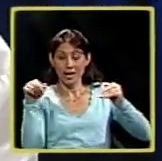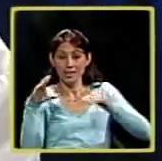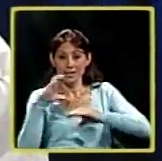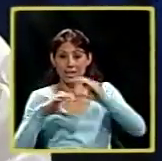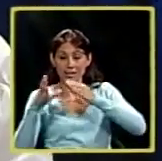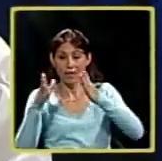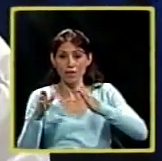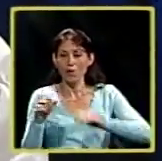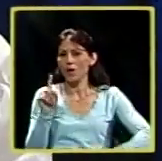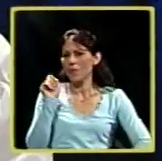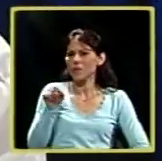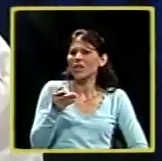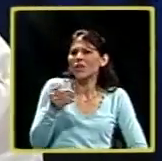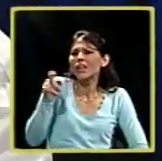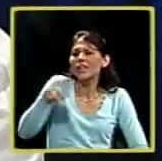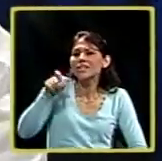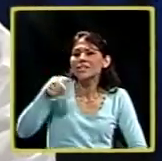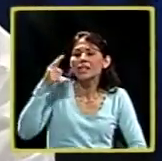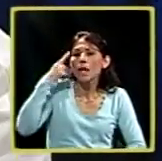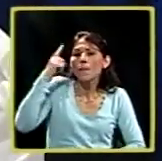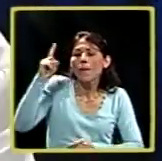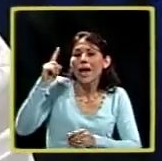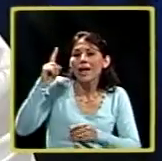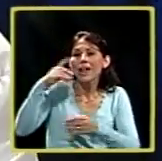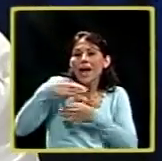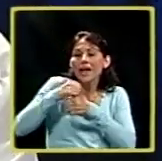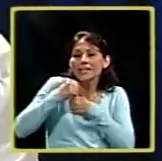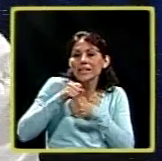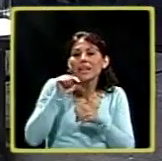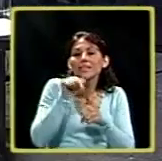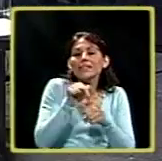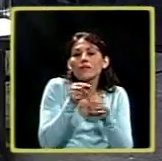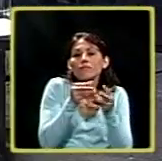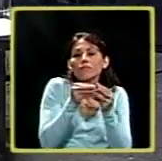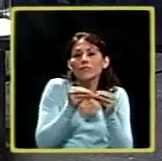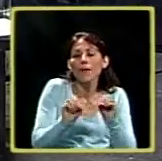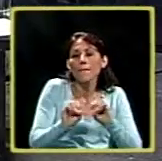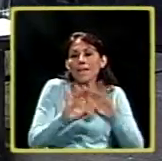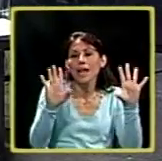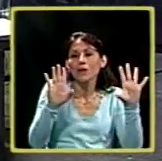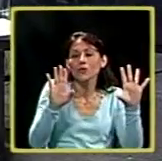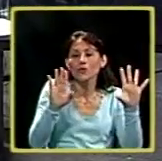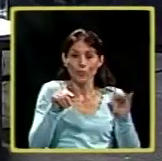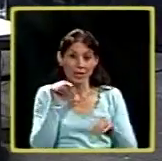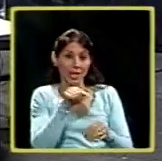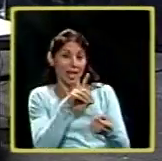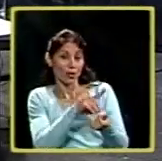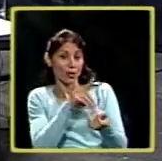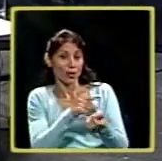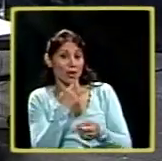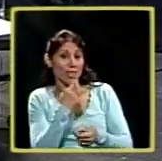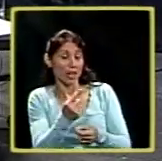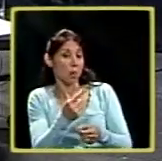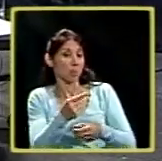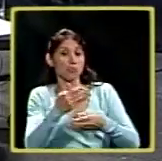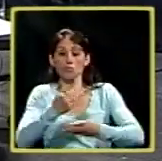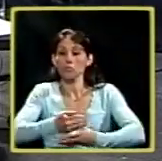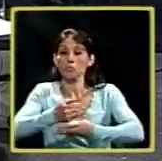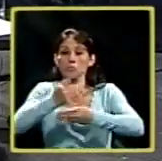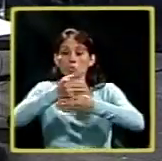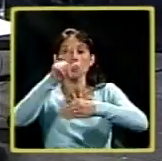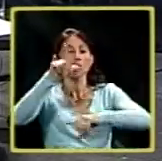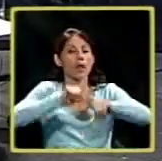en gran escala este caldito milagroso. Fleming les dijo que le montaran un laboratorio de